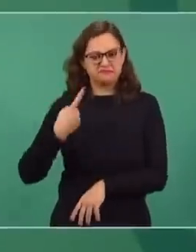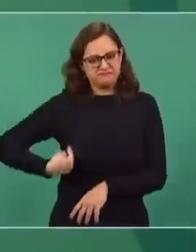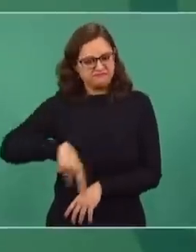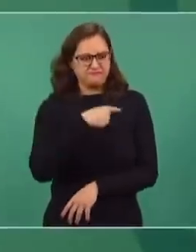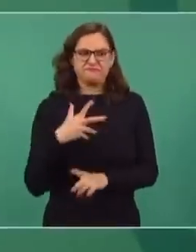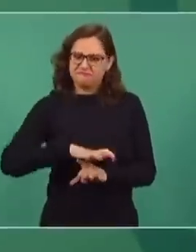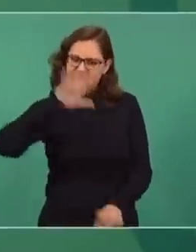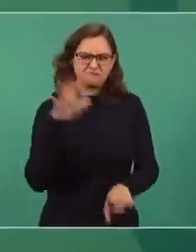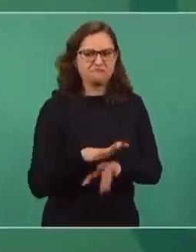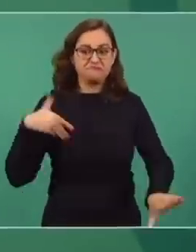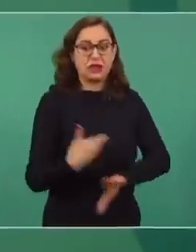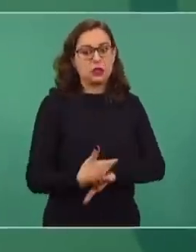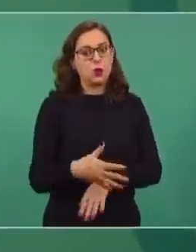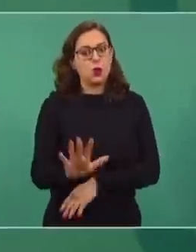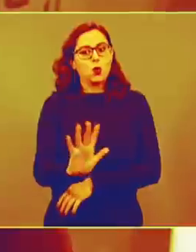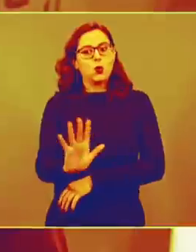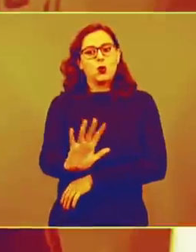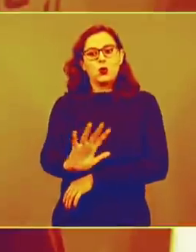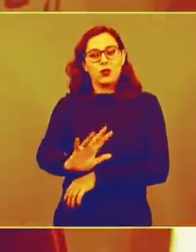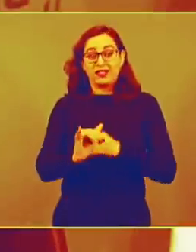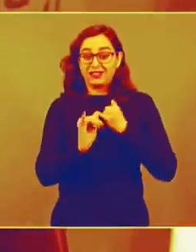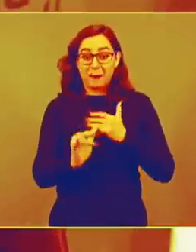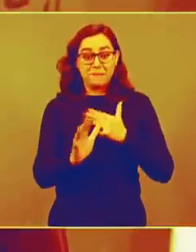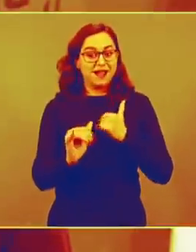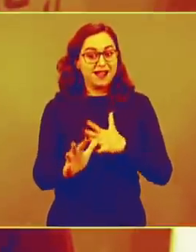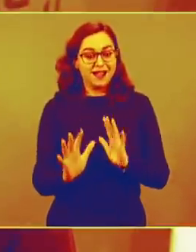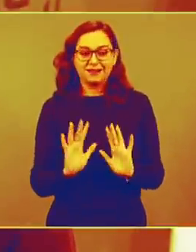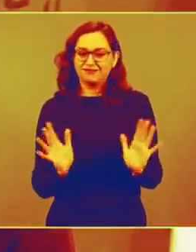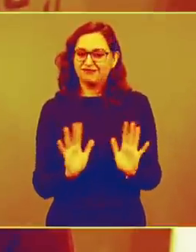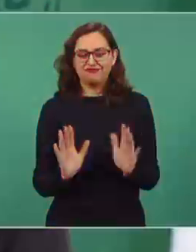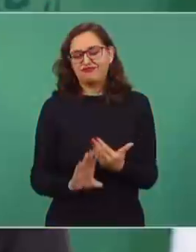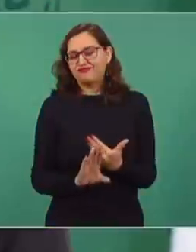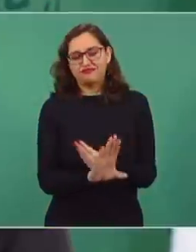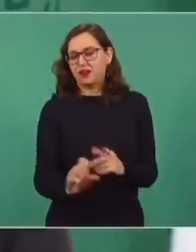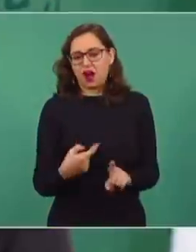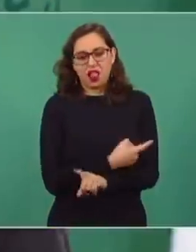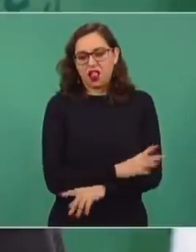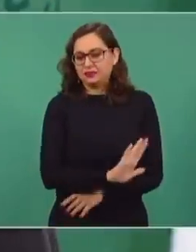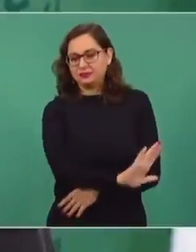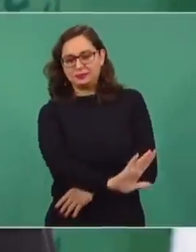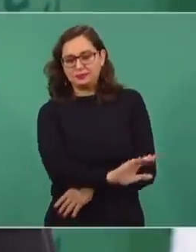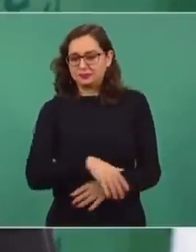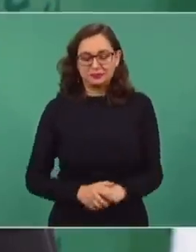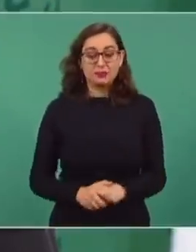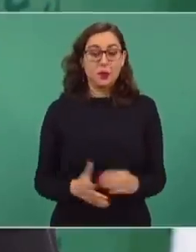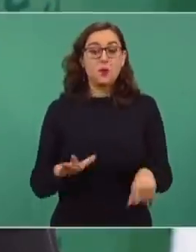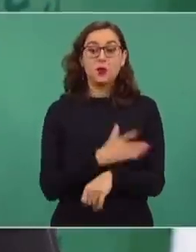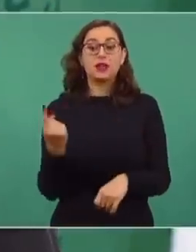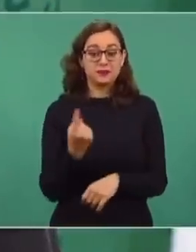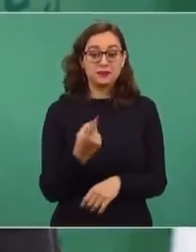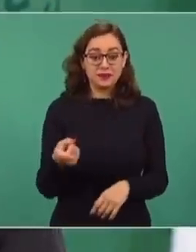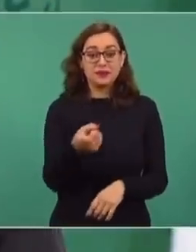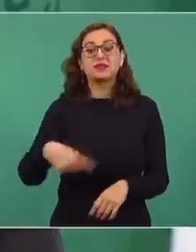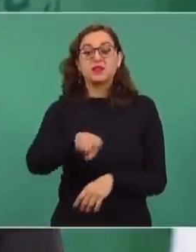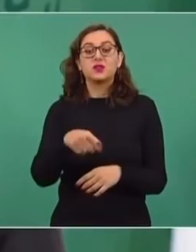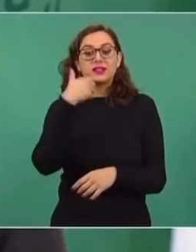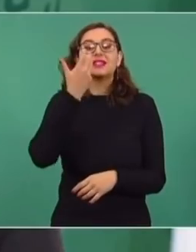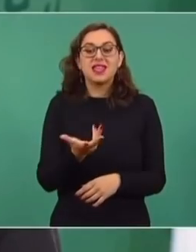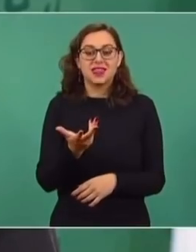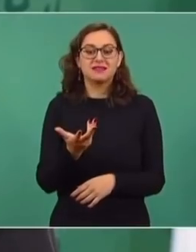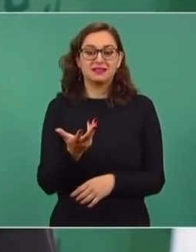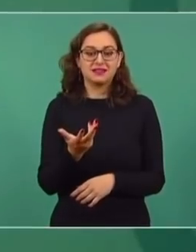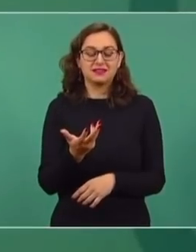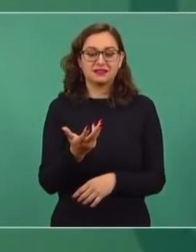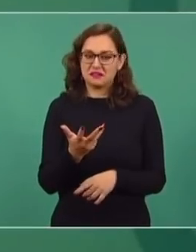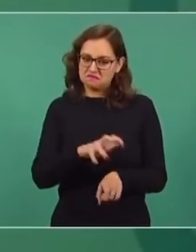porque también estos movimientos conservadores lo que quisieran es que nosotros